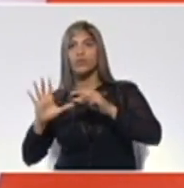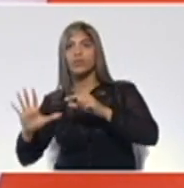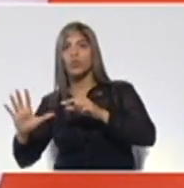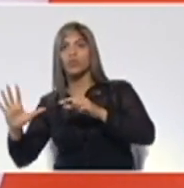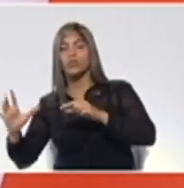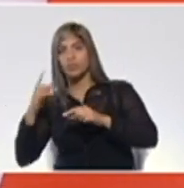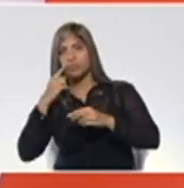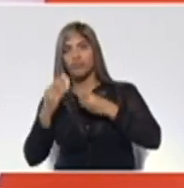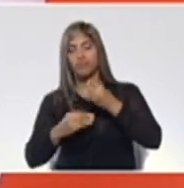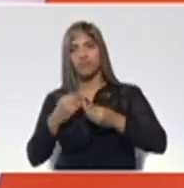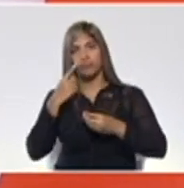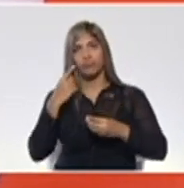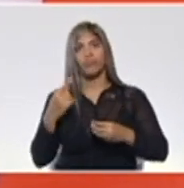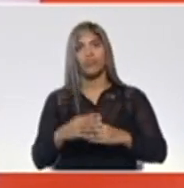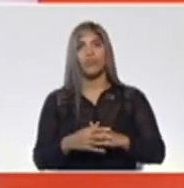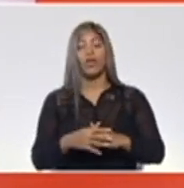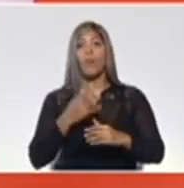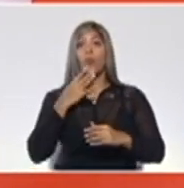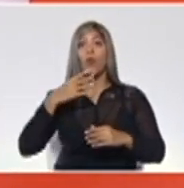A la derecha de 0